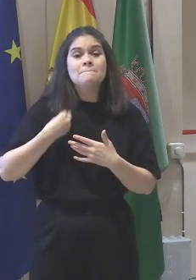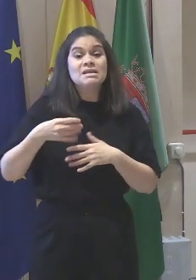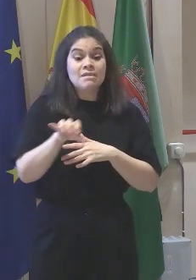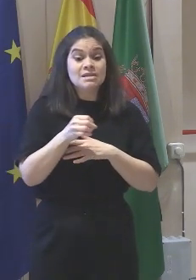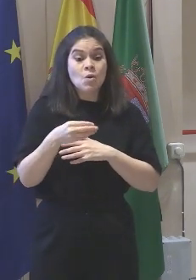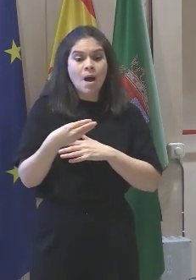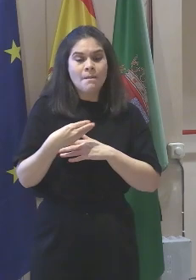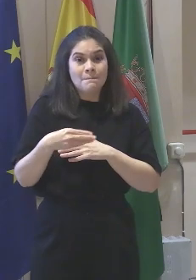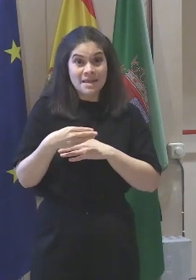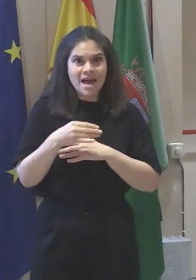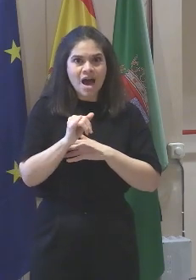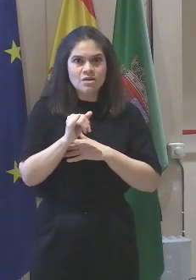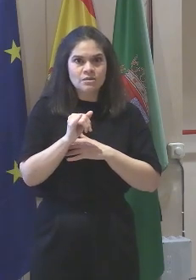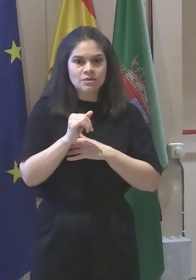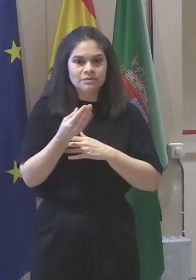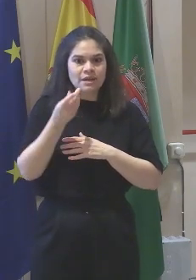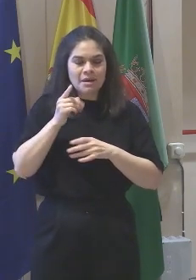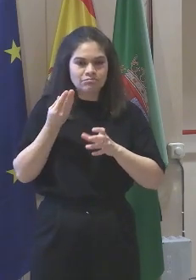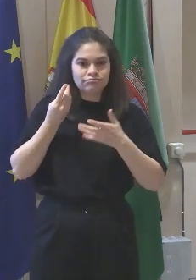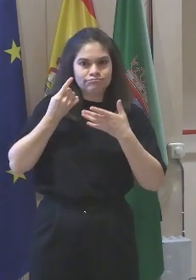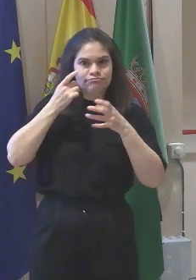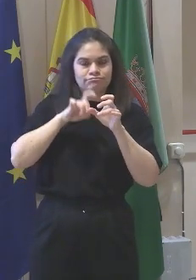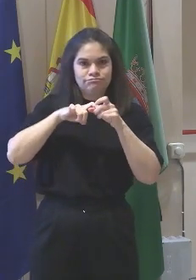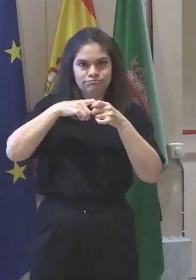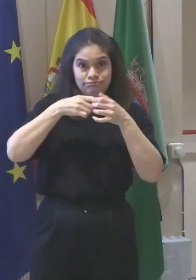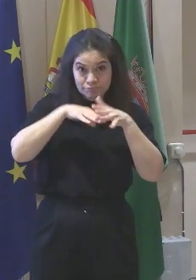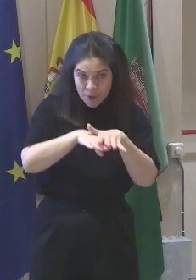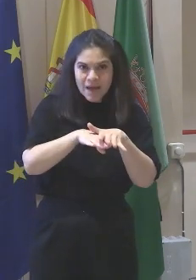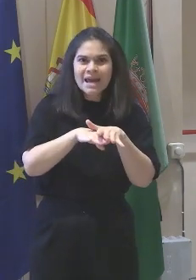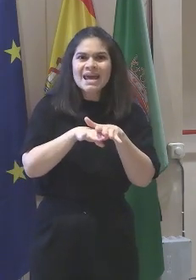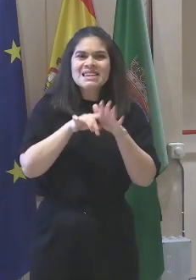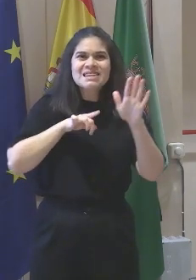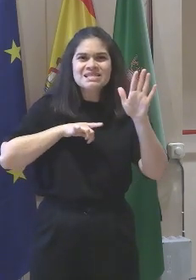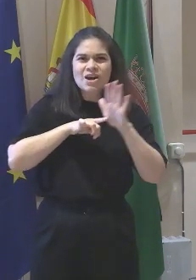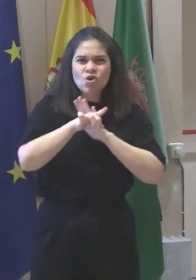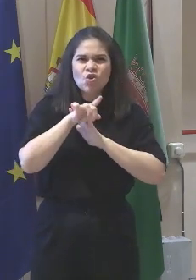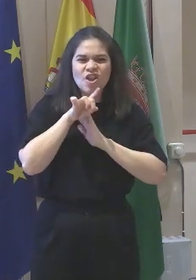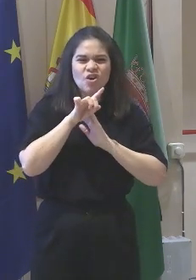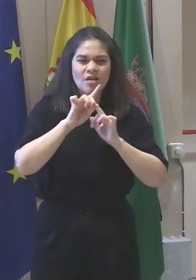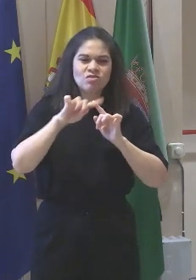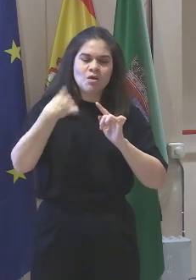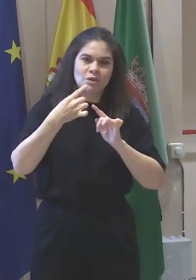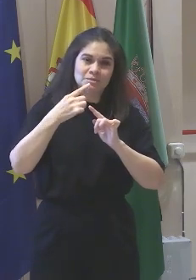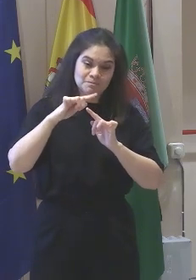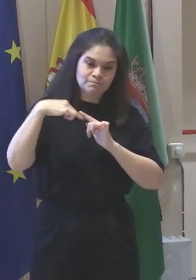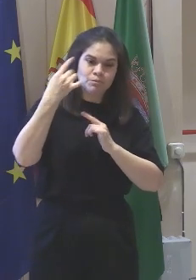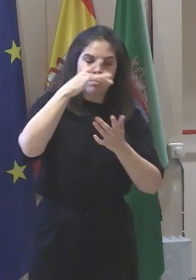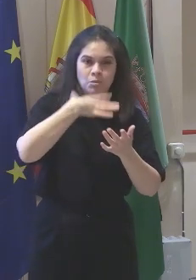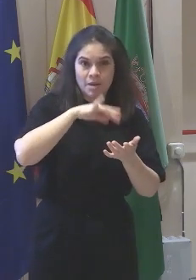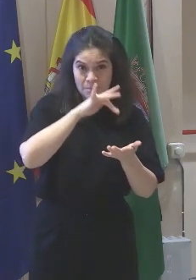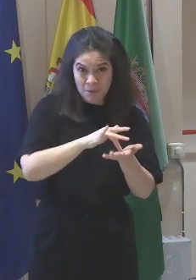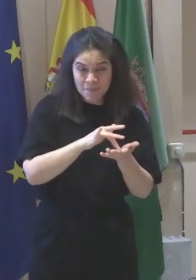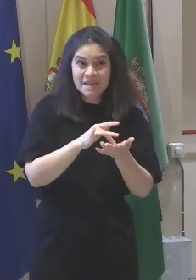el desarrollo de esta cascada de acontecimientos. Se considera que